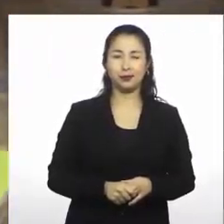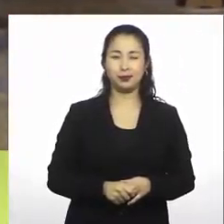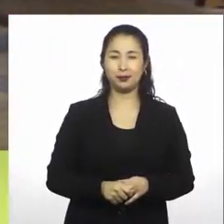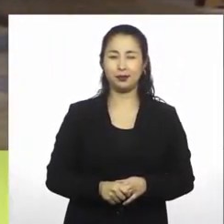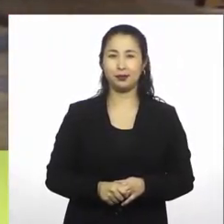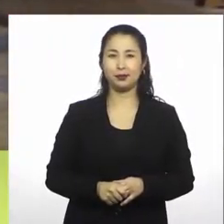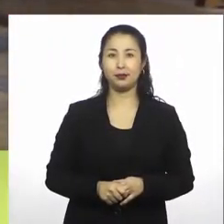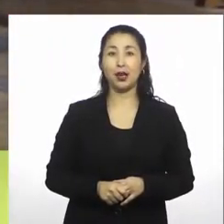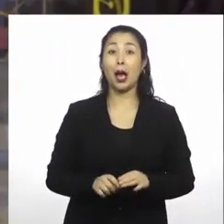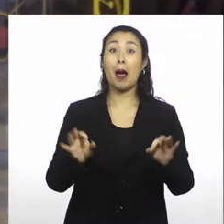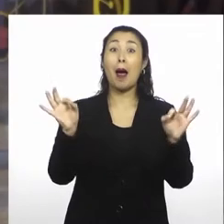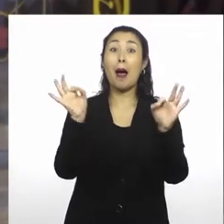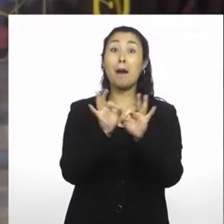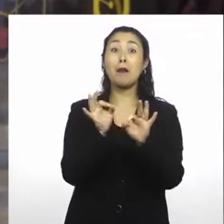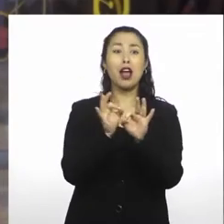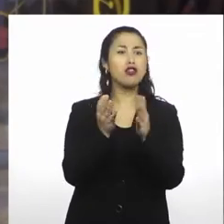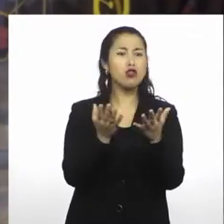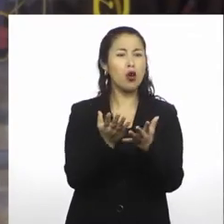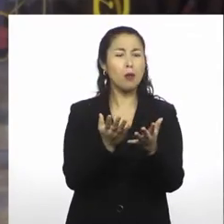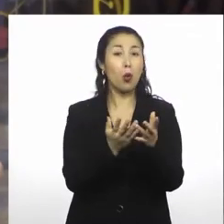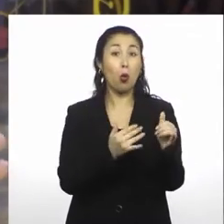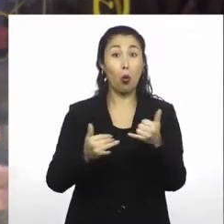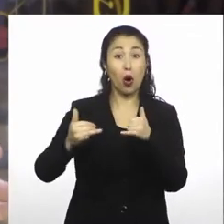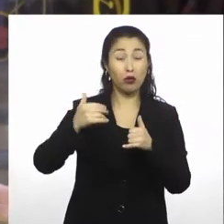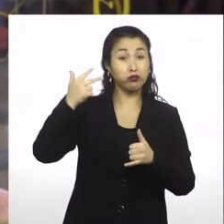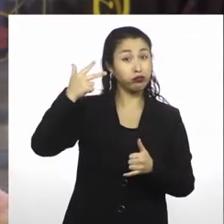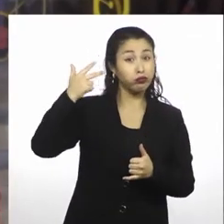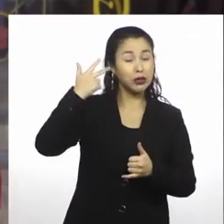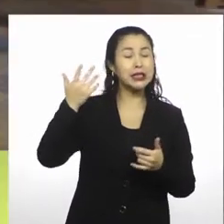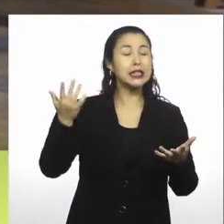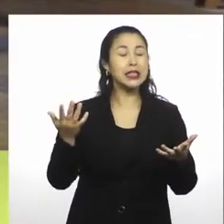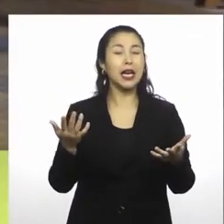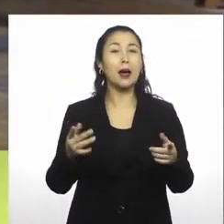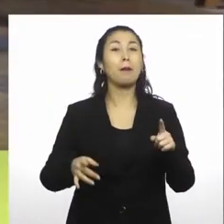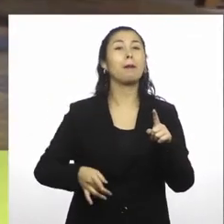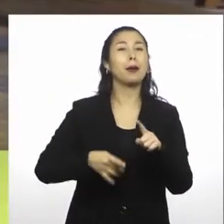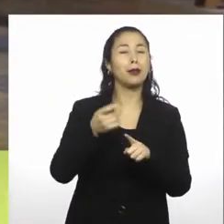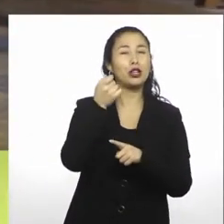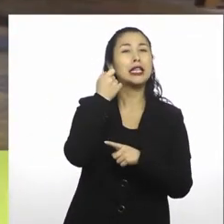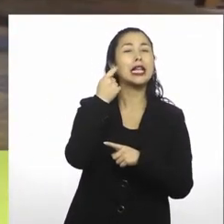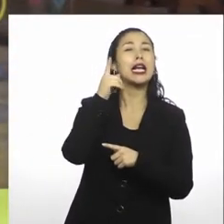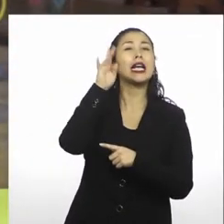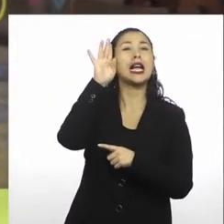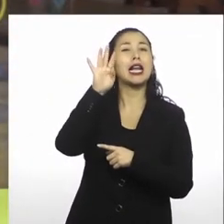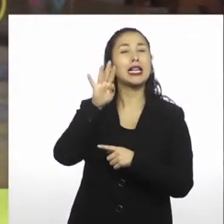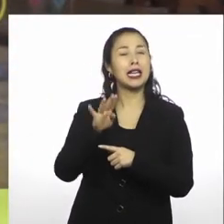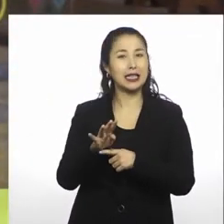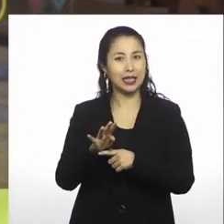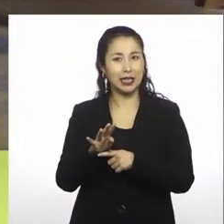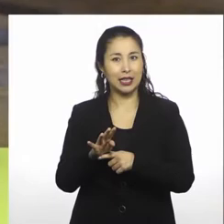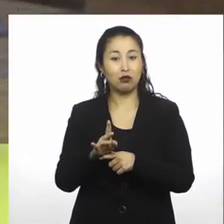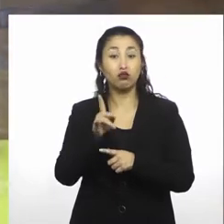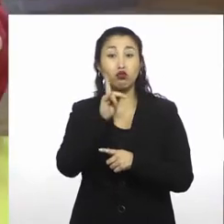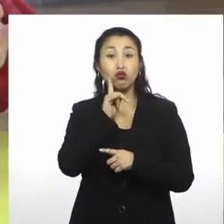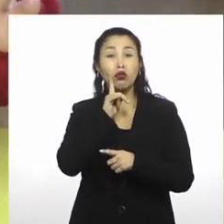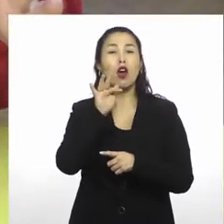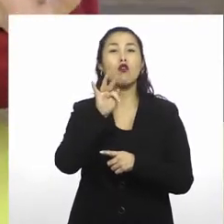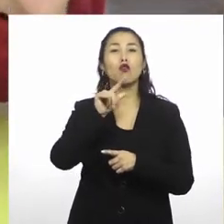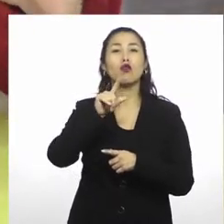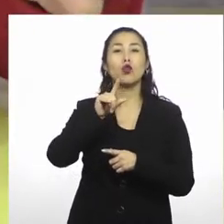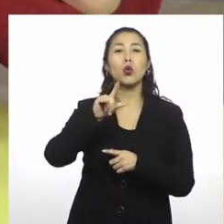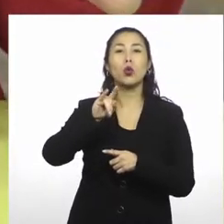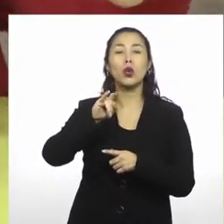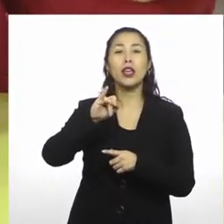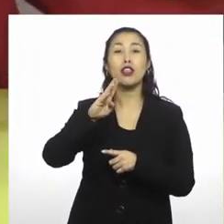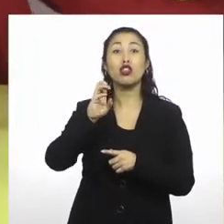Para explicarnos cómo funciona el juego del secador de pelo, antes tenemos que entender algunas características que tienen los fluidos. Si se fijan, en nuestro